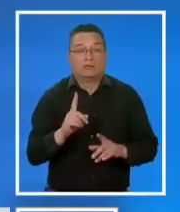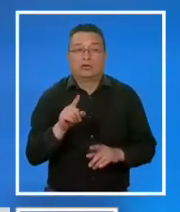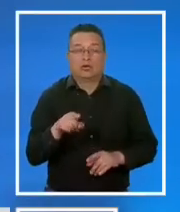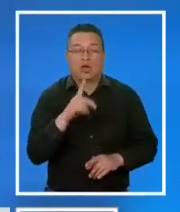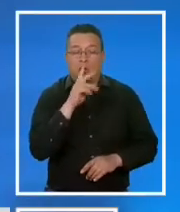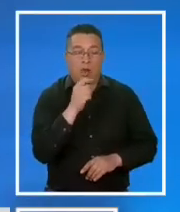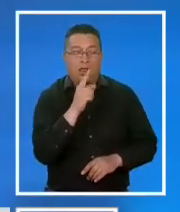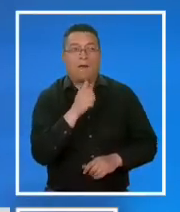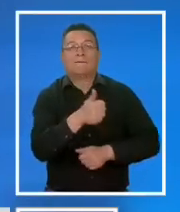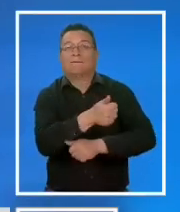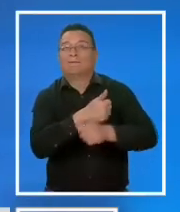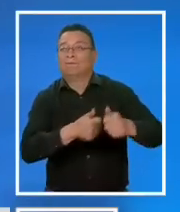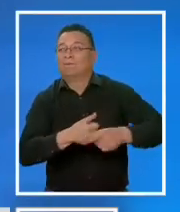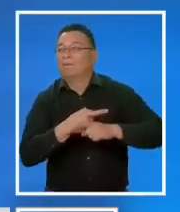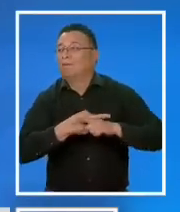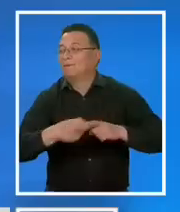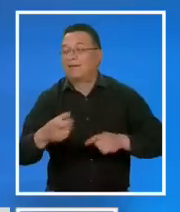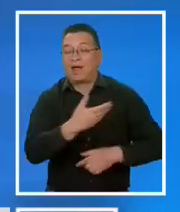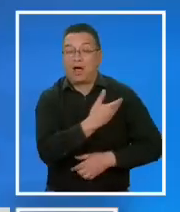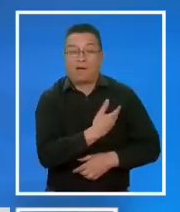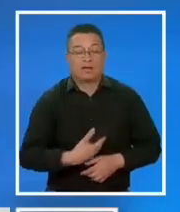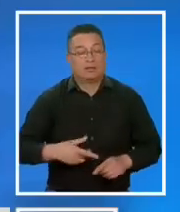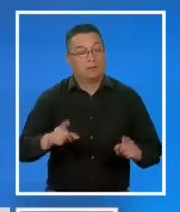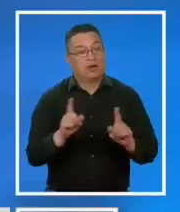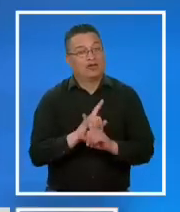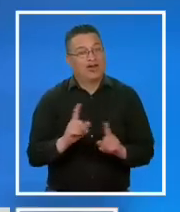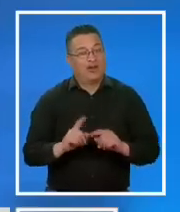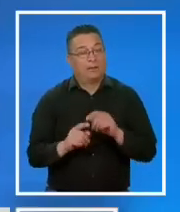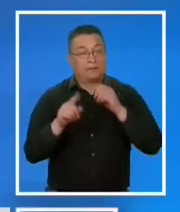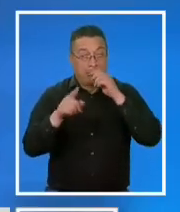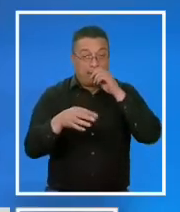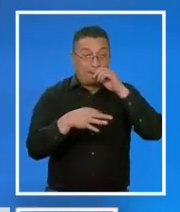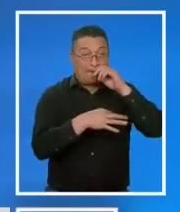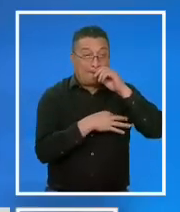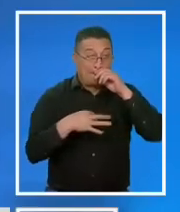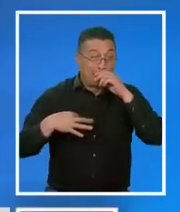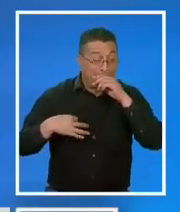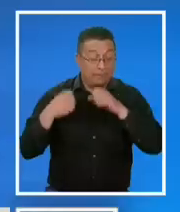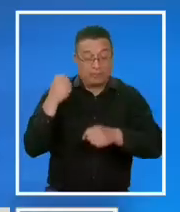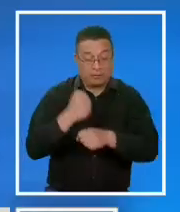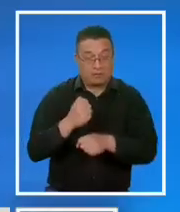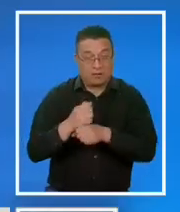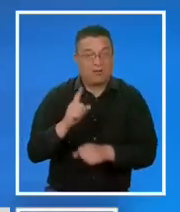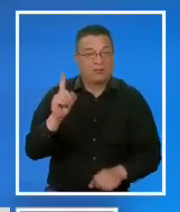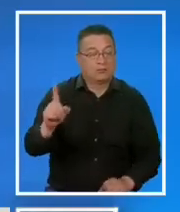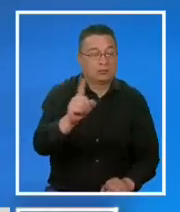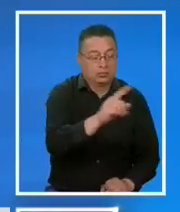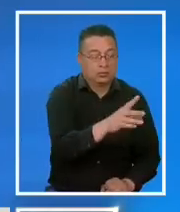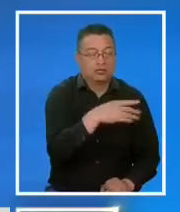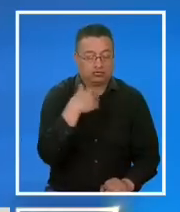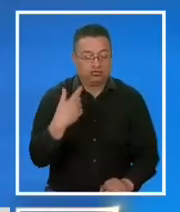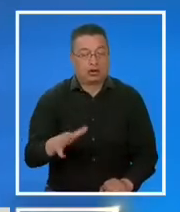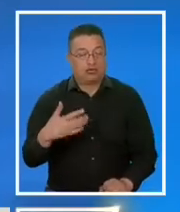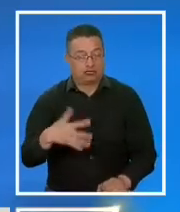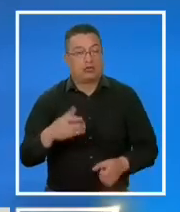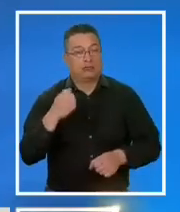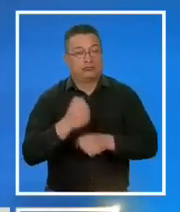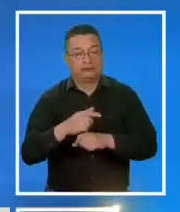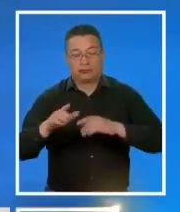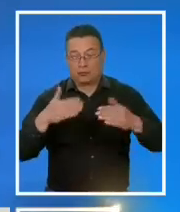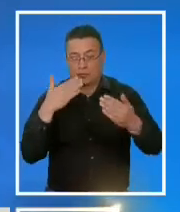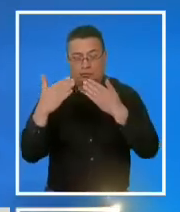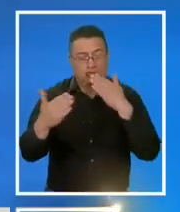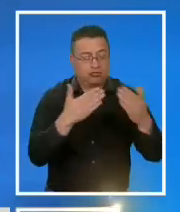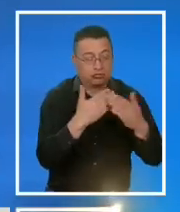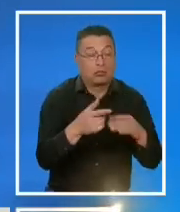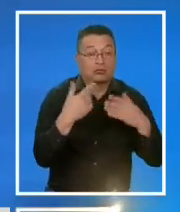es pasarle la cuenta al gobierno Ah miren las ministras hicieron su trabajo Ah y los ministros y la gente hizo su trabajo de